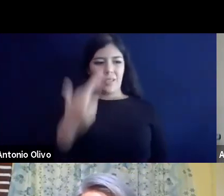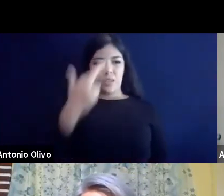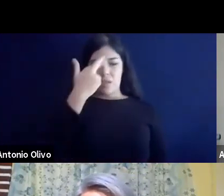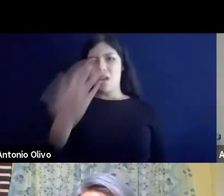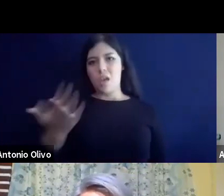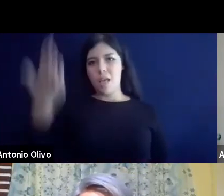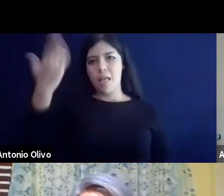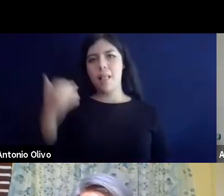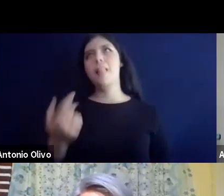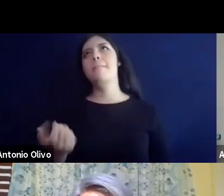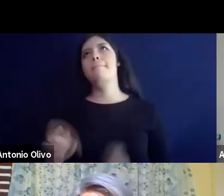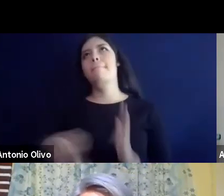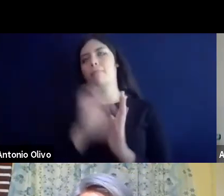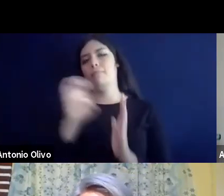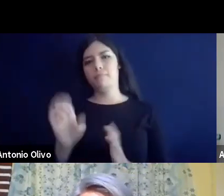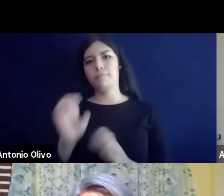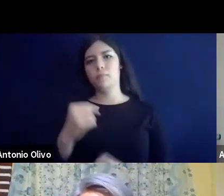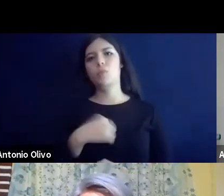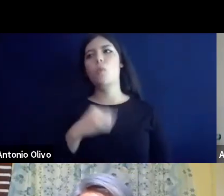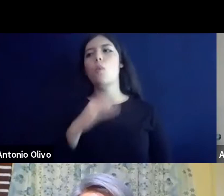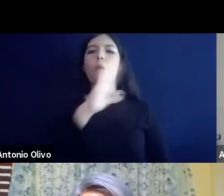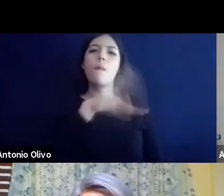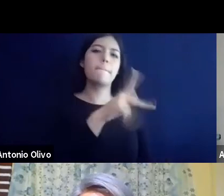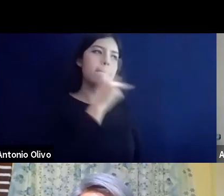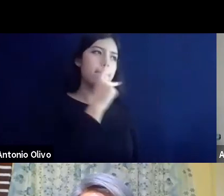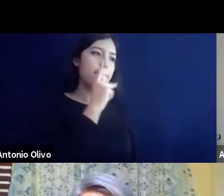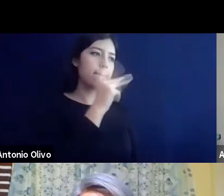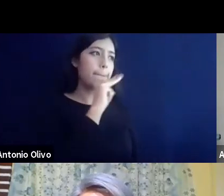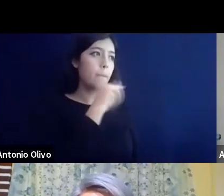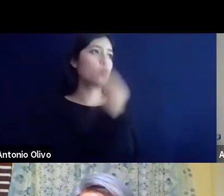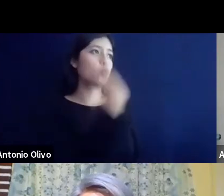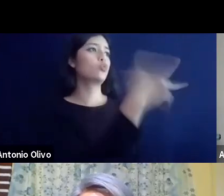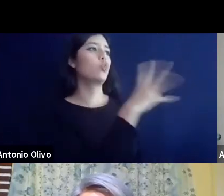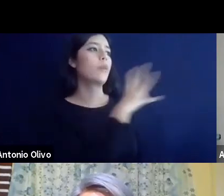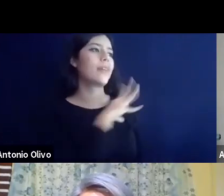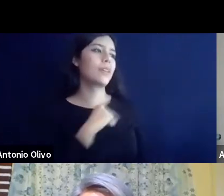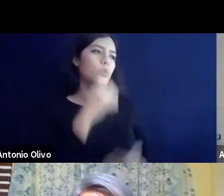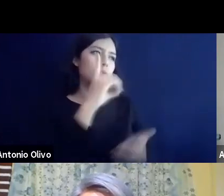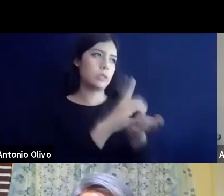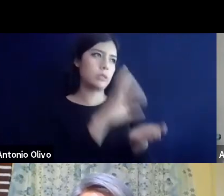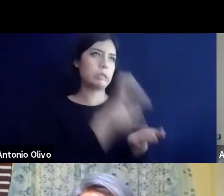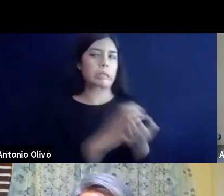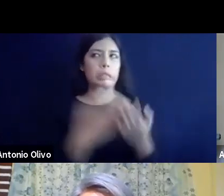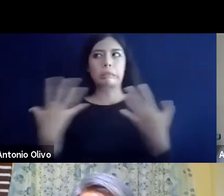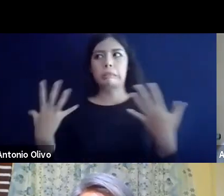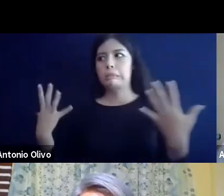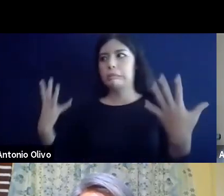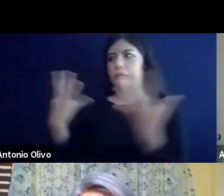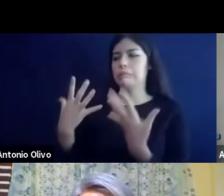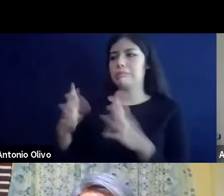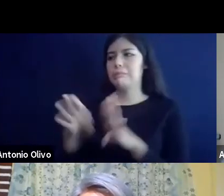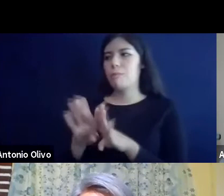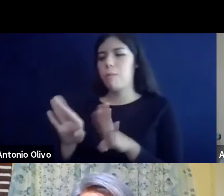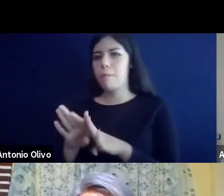es que viven una etapa de duelo, no lo pueden entender. Pero con muchos de mis pacientes, cuando hablo con ellos y les comento que yo